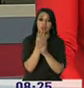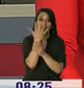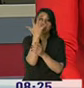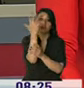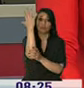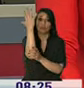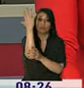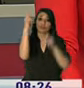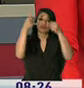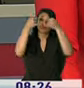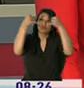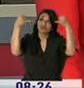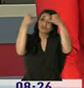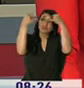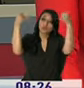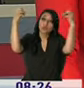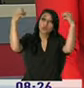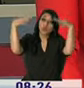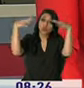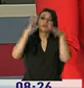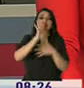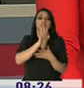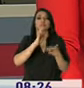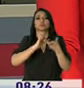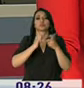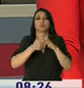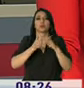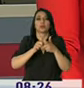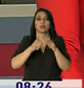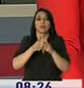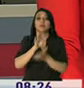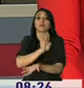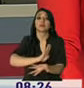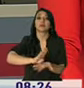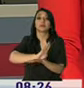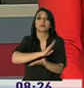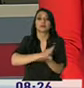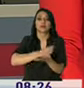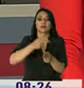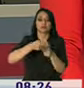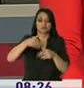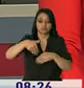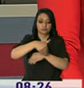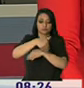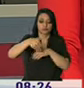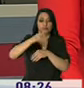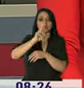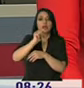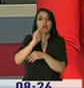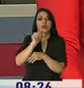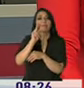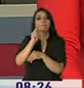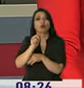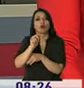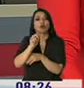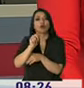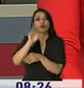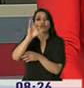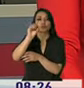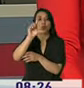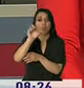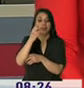los cables de luz son algunos de los inconvenientes que tienen los moradores del pasaje Ramón Egas, esto en el barrio de La Tola.